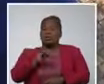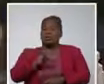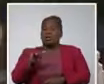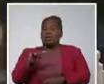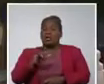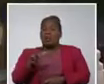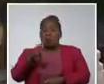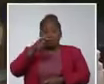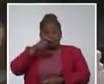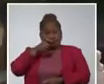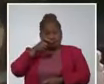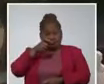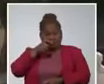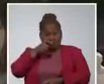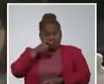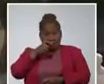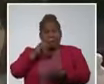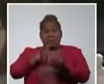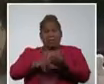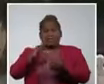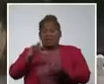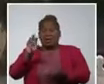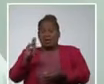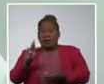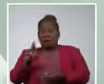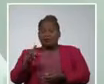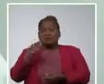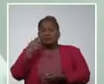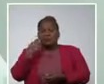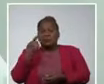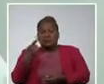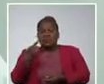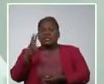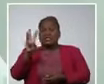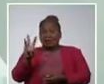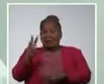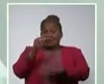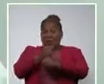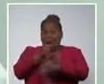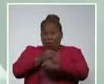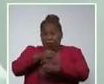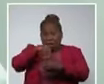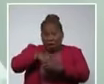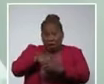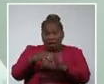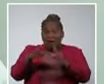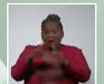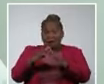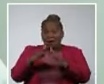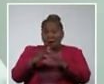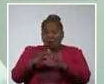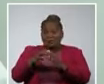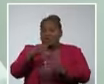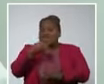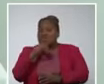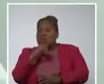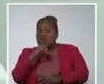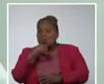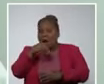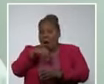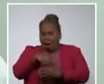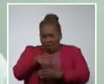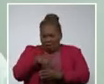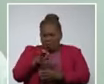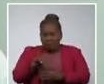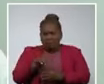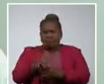vigilancia de estos PCR, se detectan 3 trabajadores también de este hogar de ancianos, igualmente están asintomáticos y están ingresados